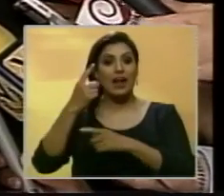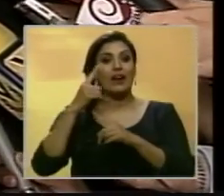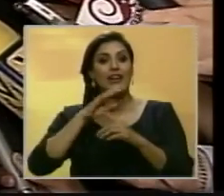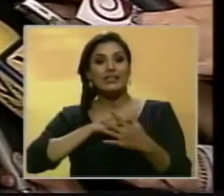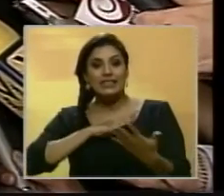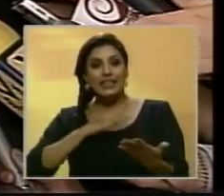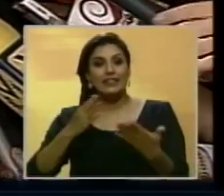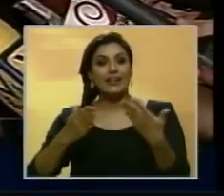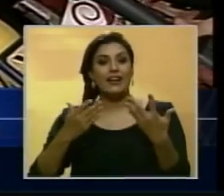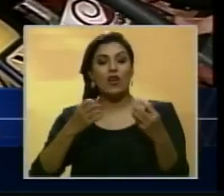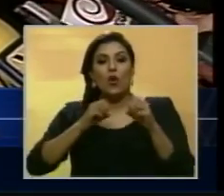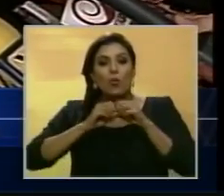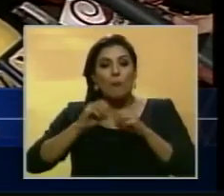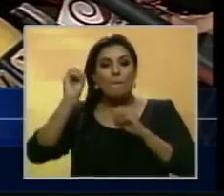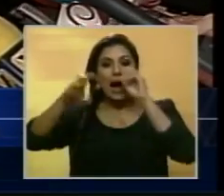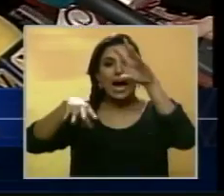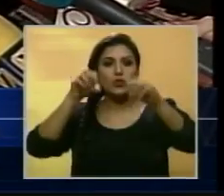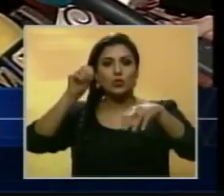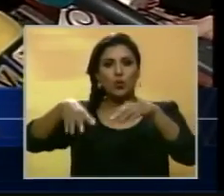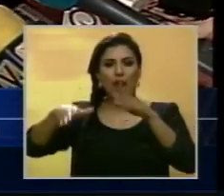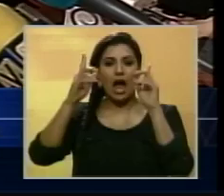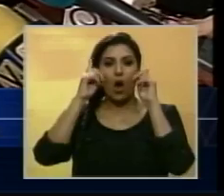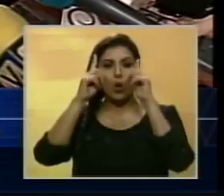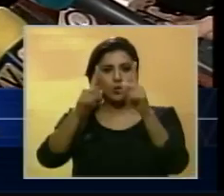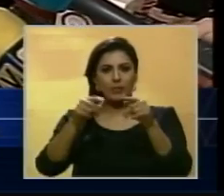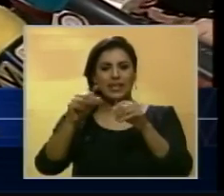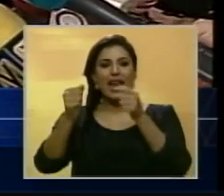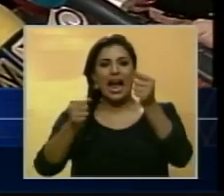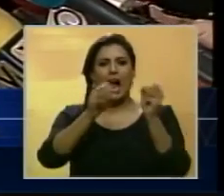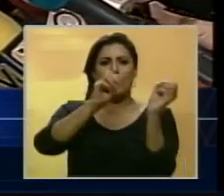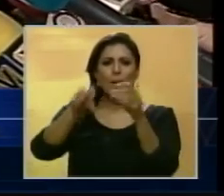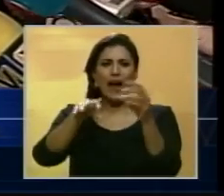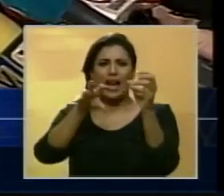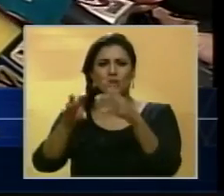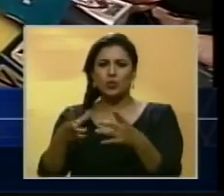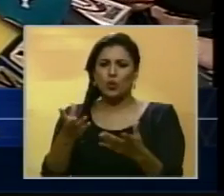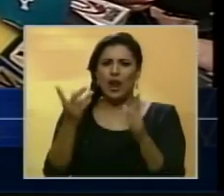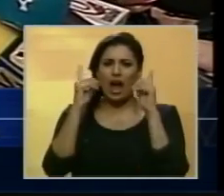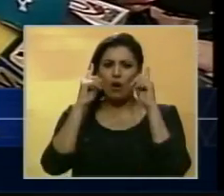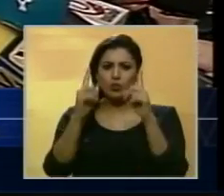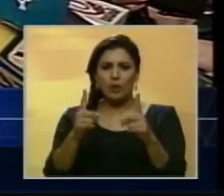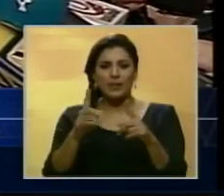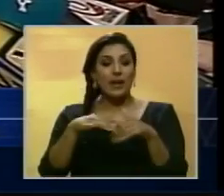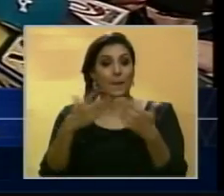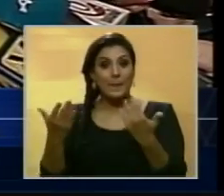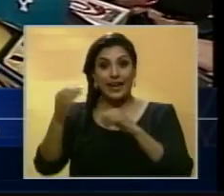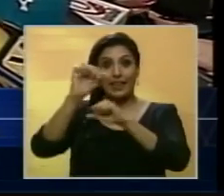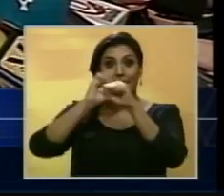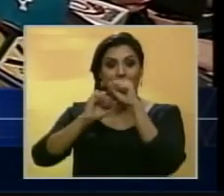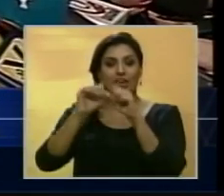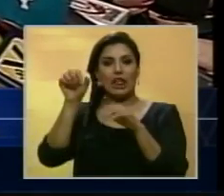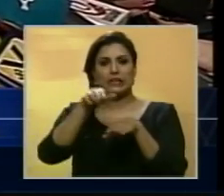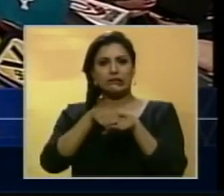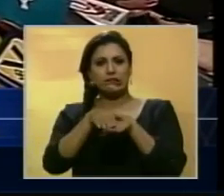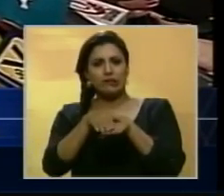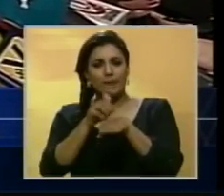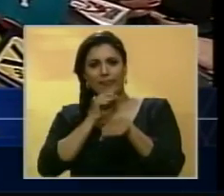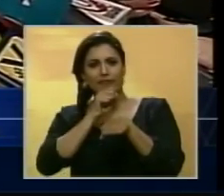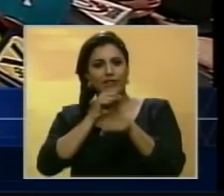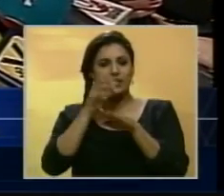están regando basura en las vías, están descargando camiones de basura en las vías públicas para evitar el tránsito de las